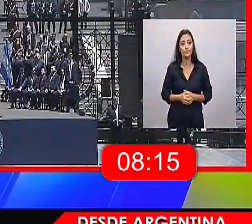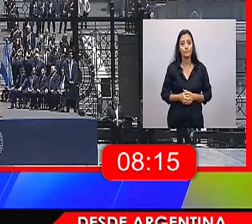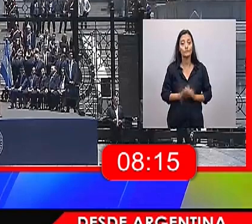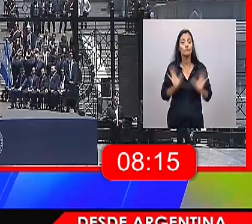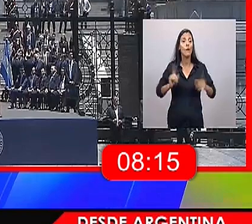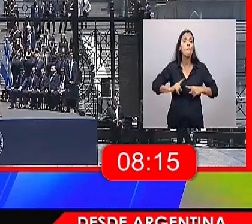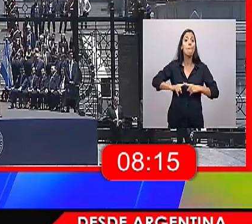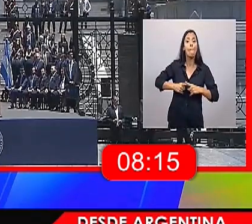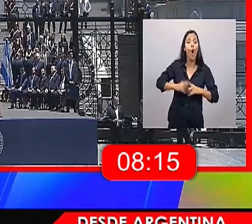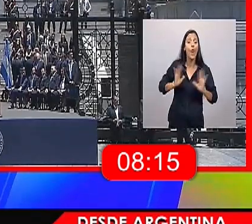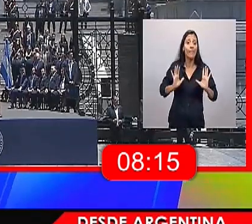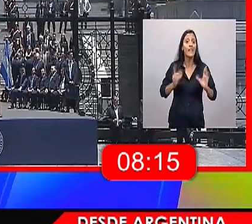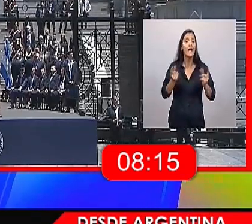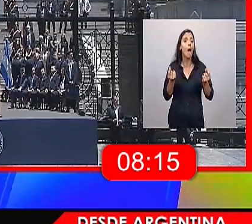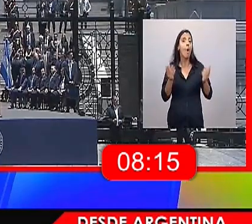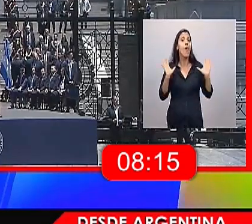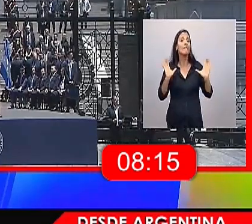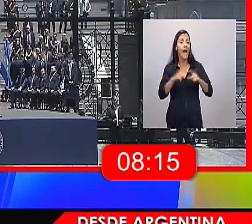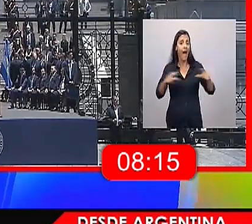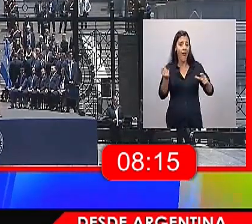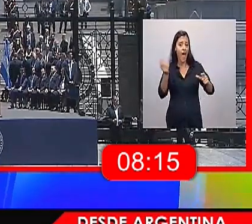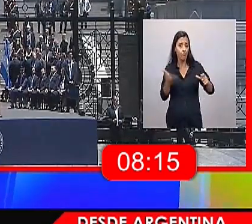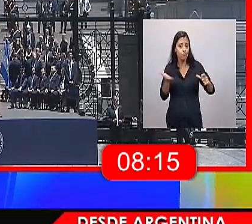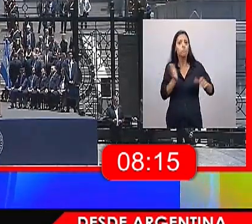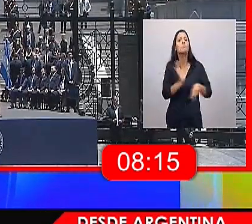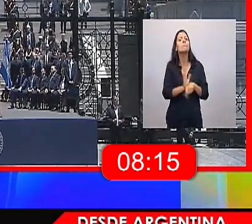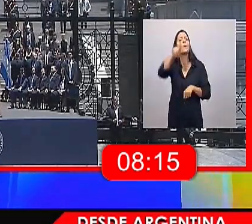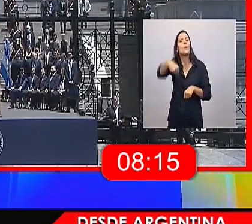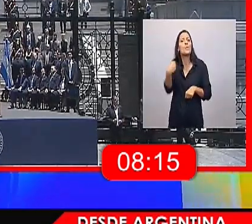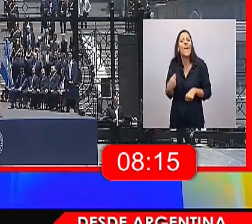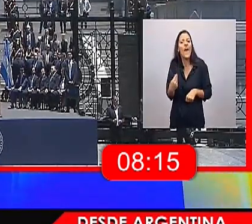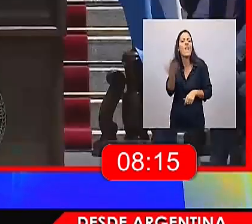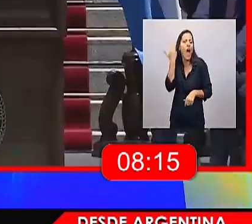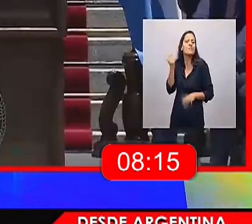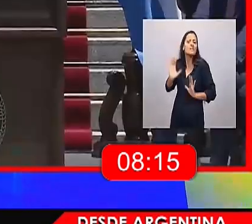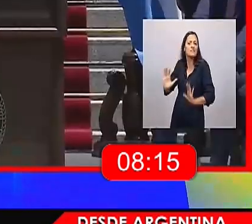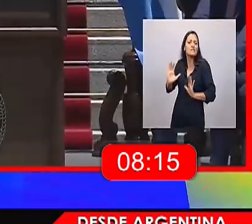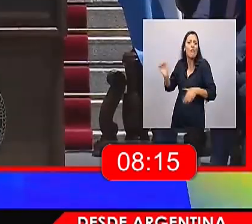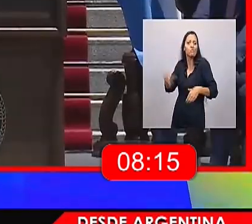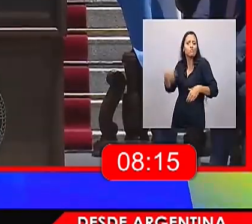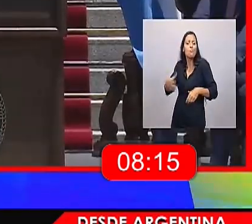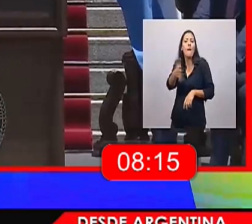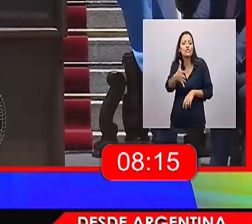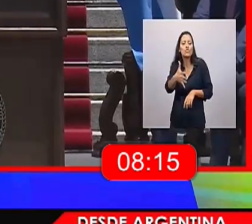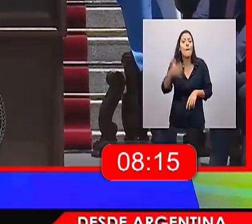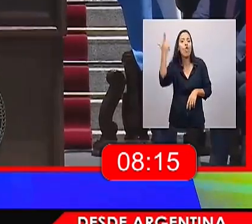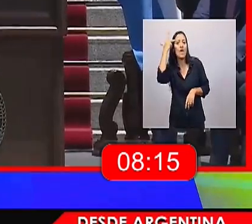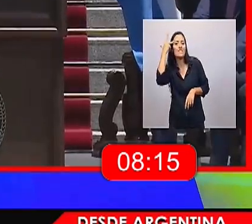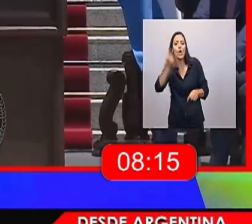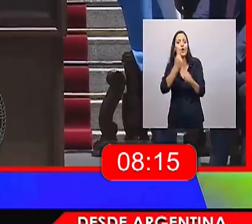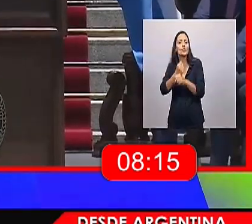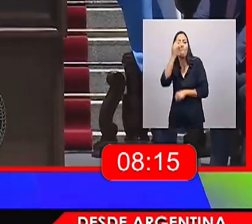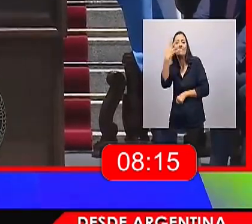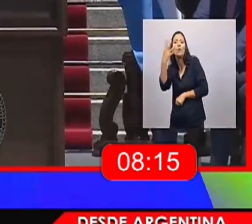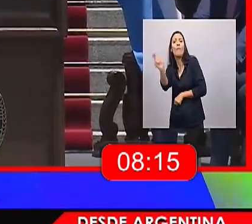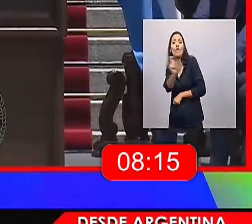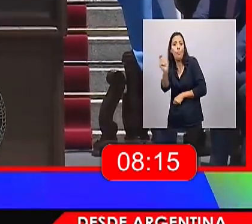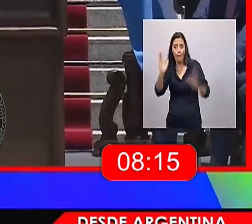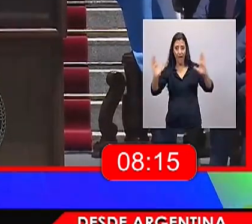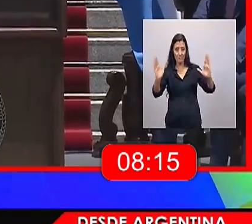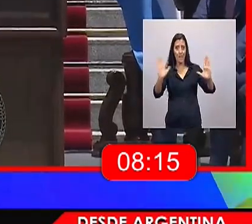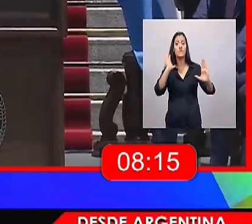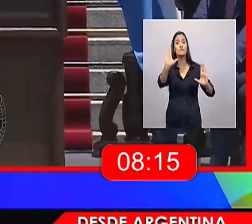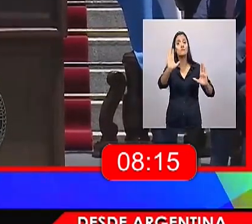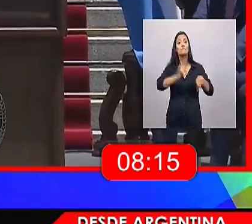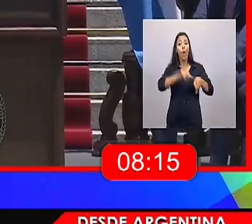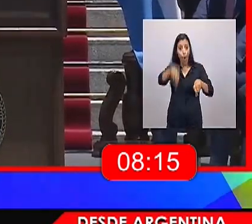la República de la Argentina tiene esas ansias de lograr el sueño anhelado de salir de la crisis en la cual ustedes se